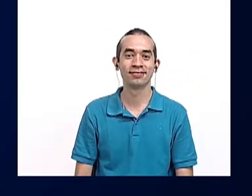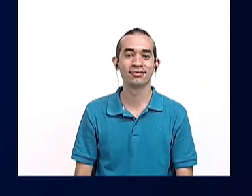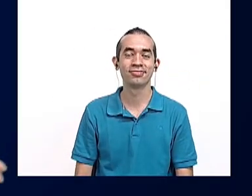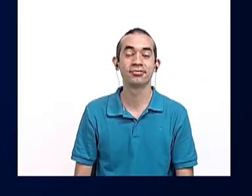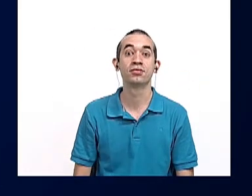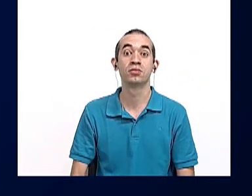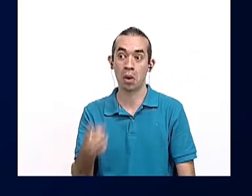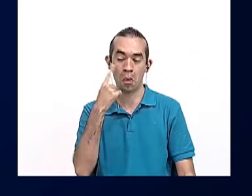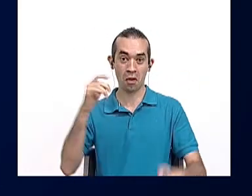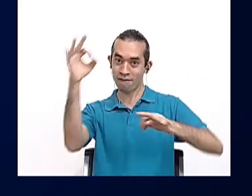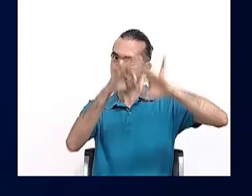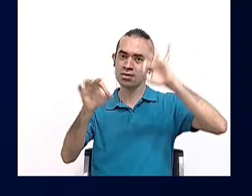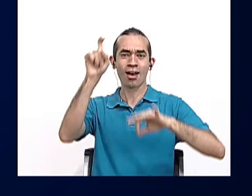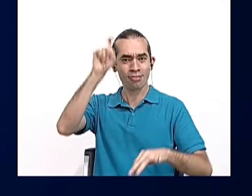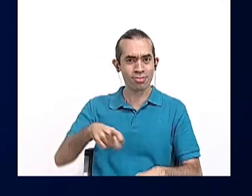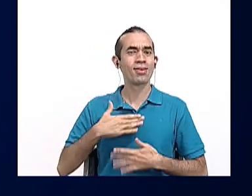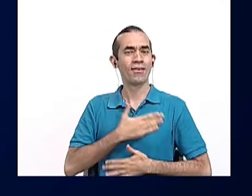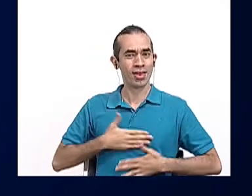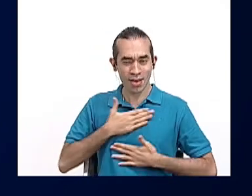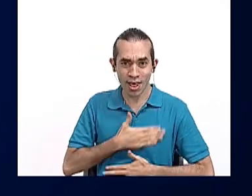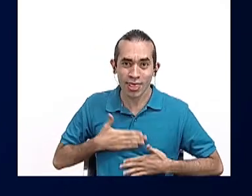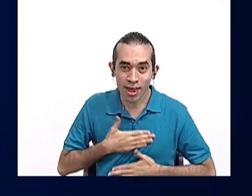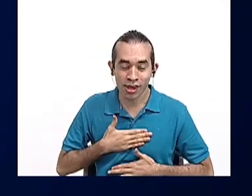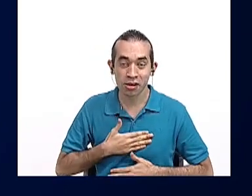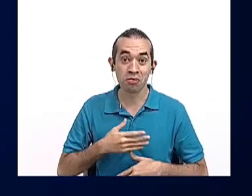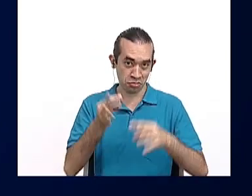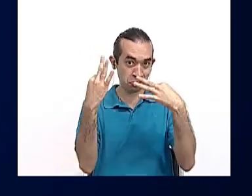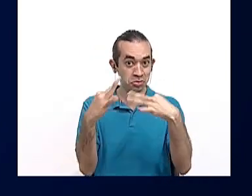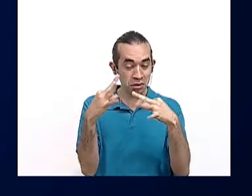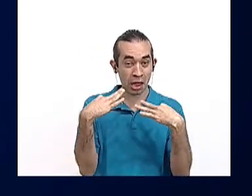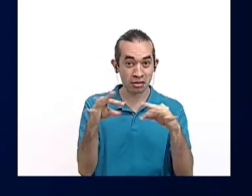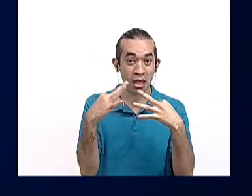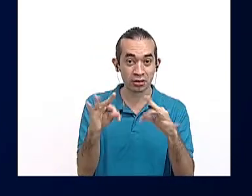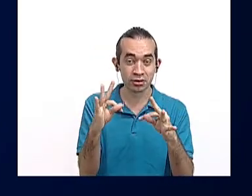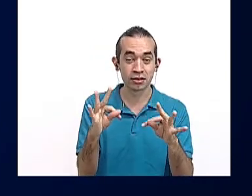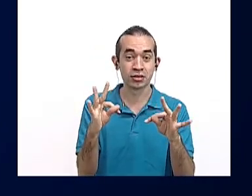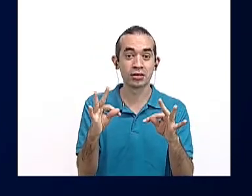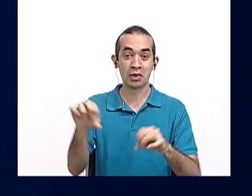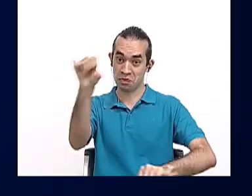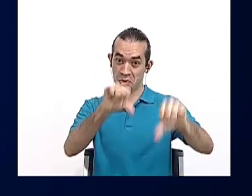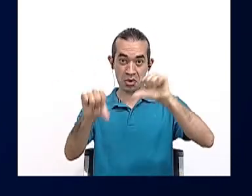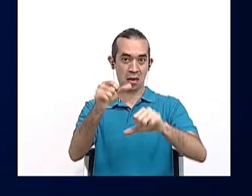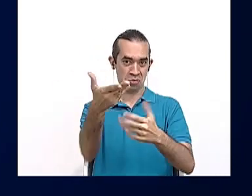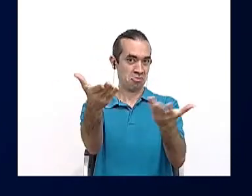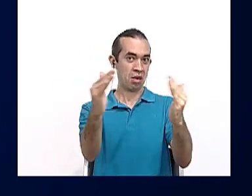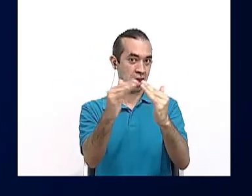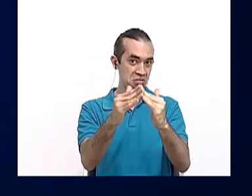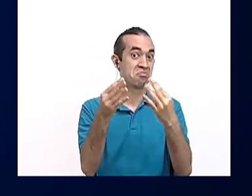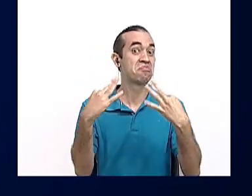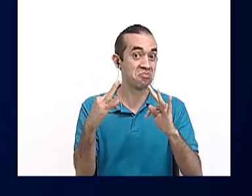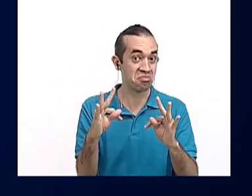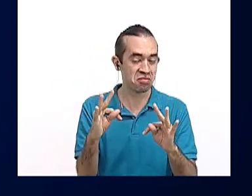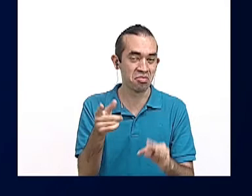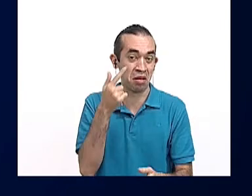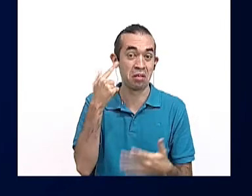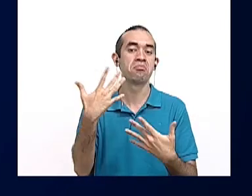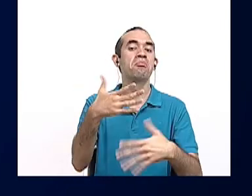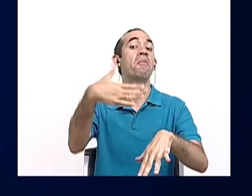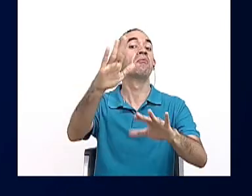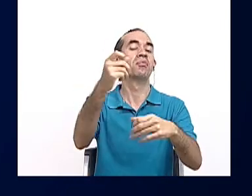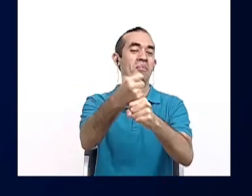La física tiene que ser así de divertida. ¿Se atreven a hacer este experimento en sus hogares? Ahí les queda de